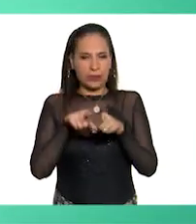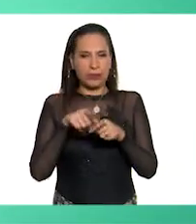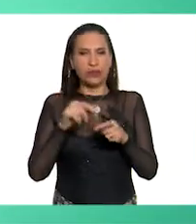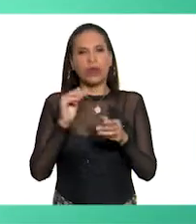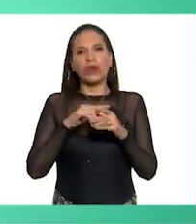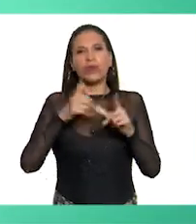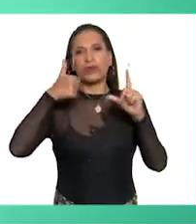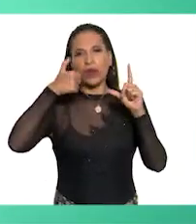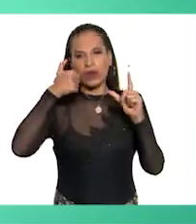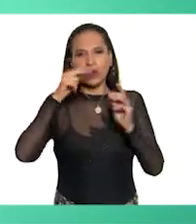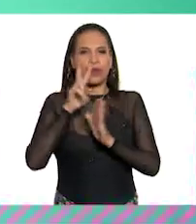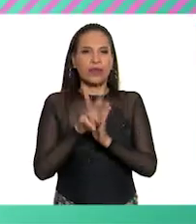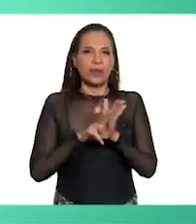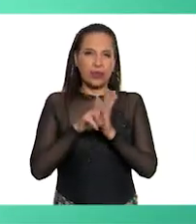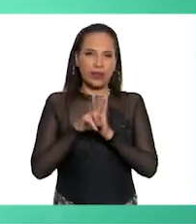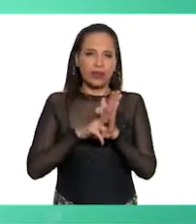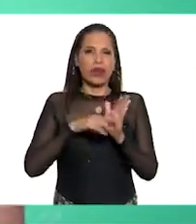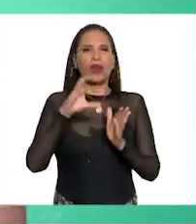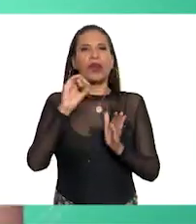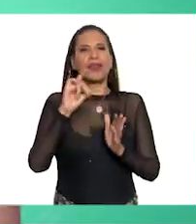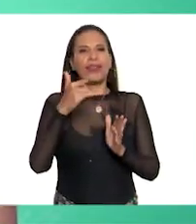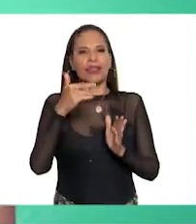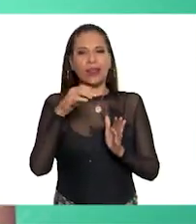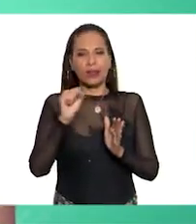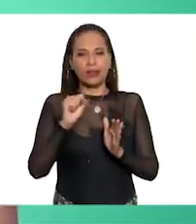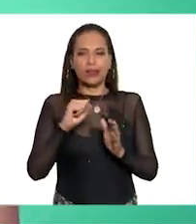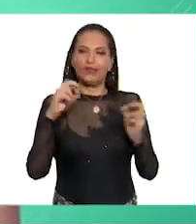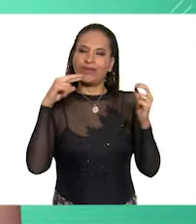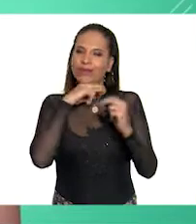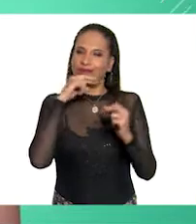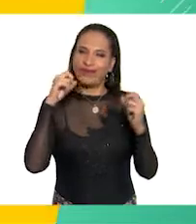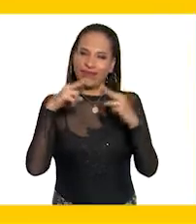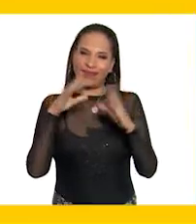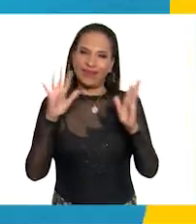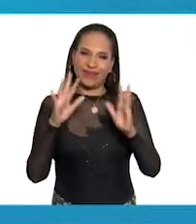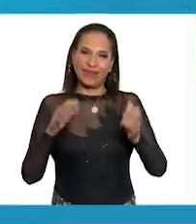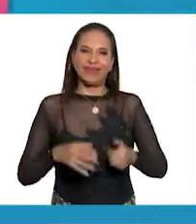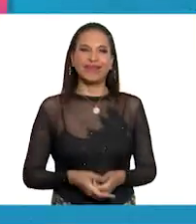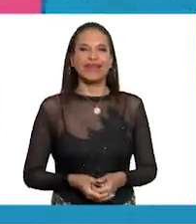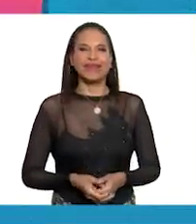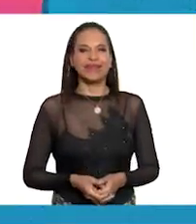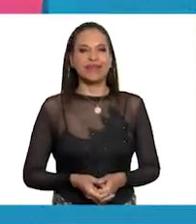como fotos, videos o códigos. ¡Hasta pronto!